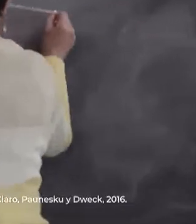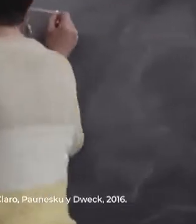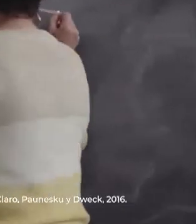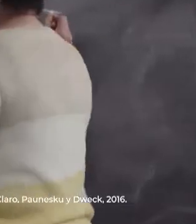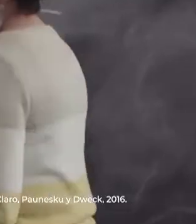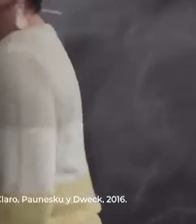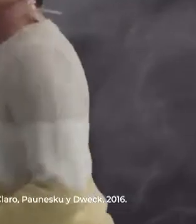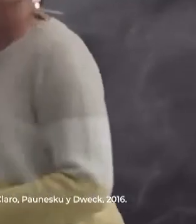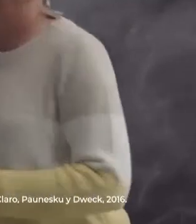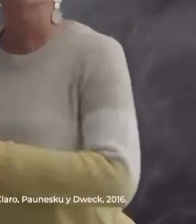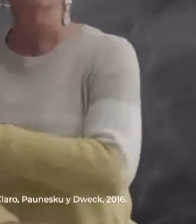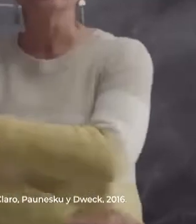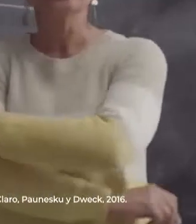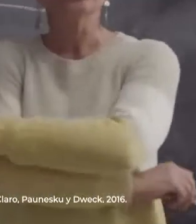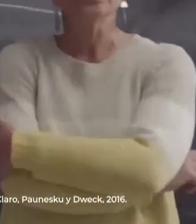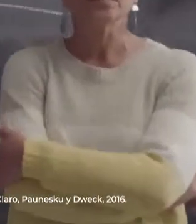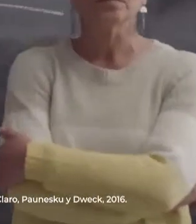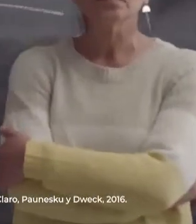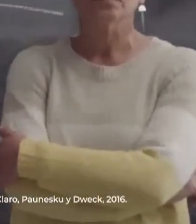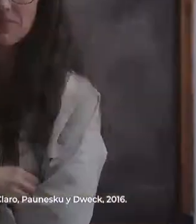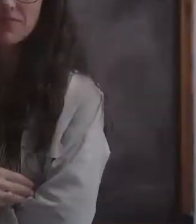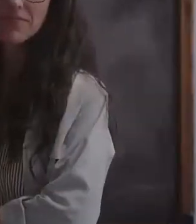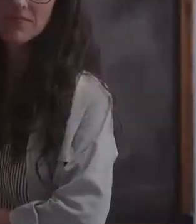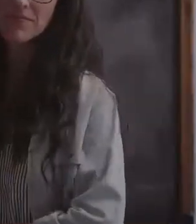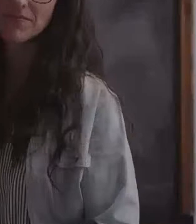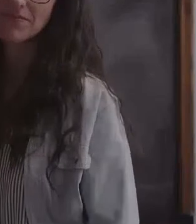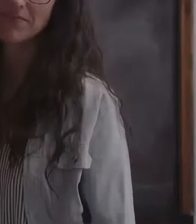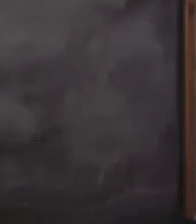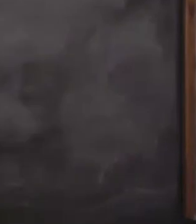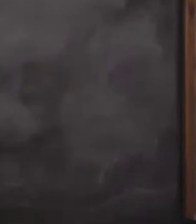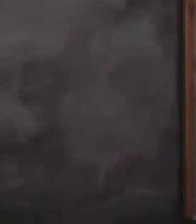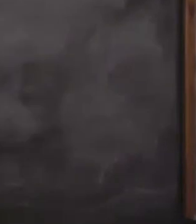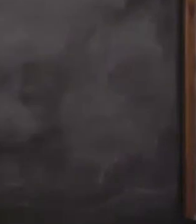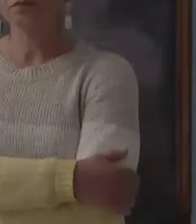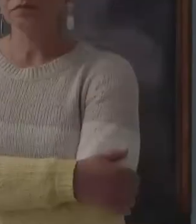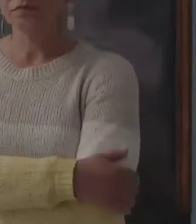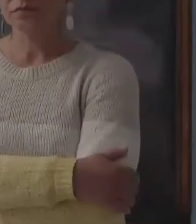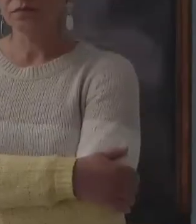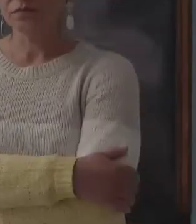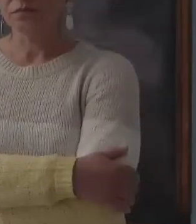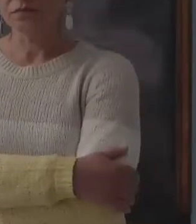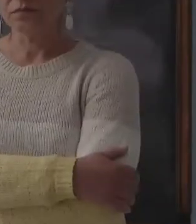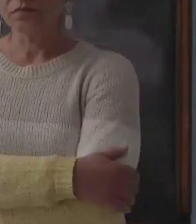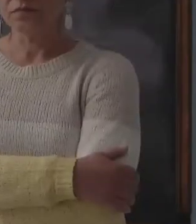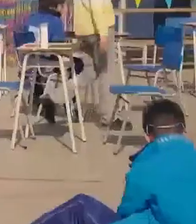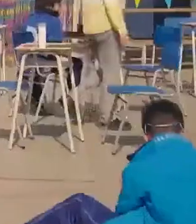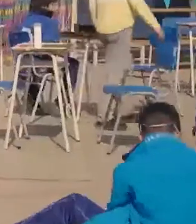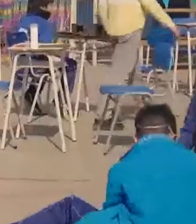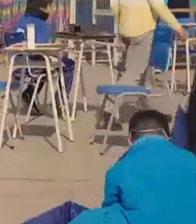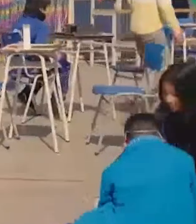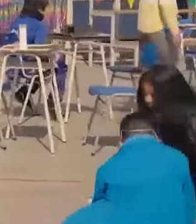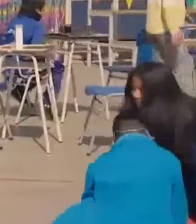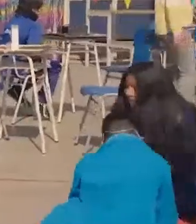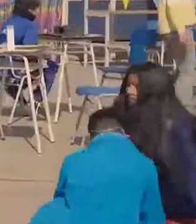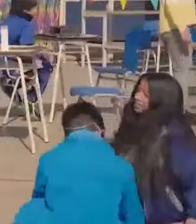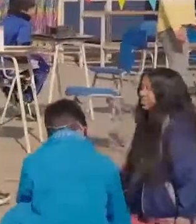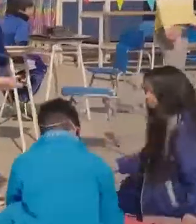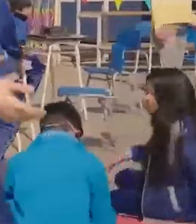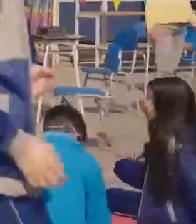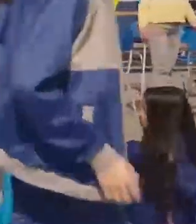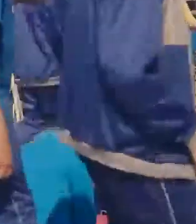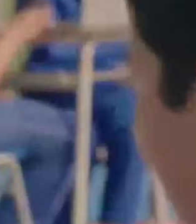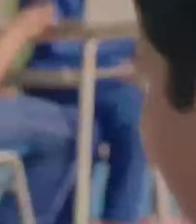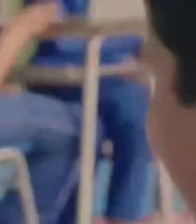creen que la inteligencia es algo que no se puede cambiar. Si te dolió escuchar esta realidad, Ayúdanos a cambiarla. En Fundación